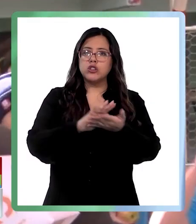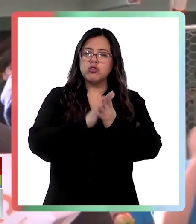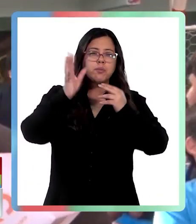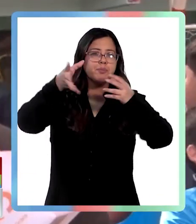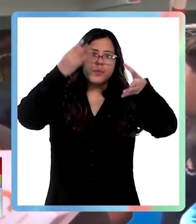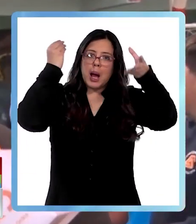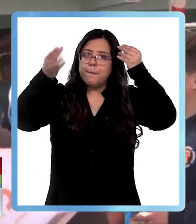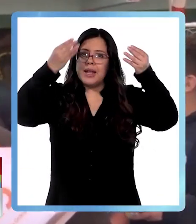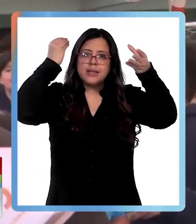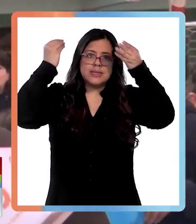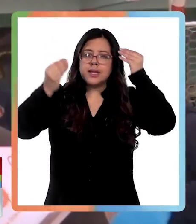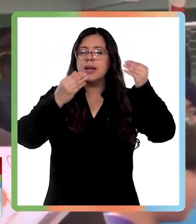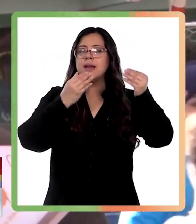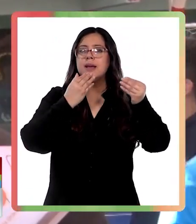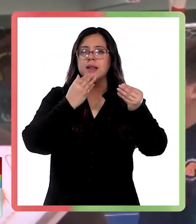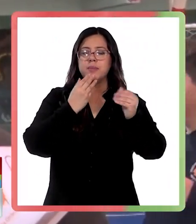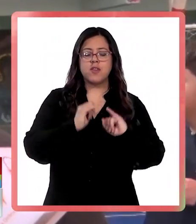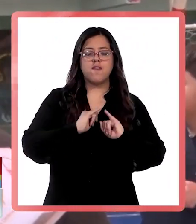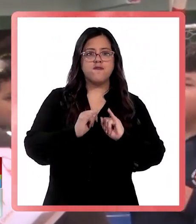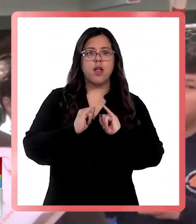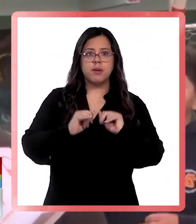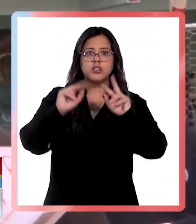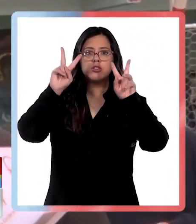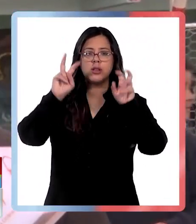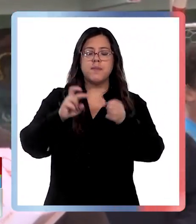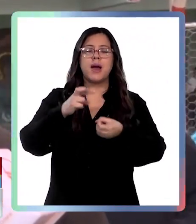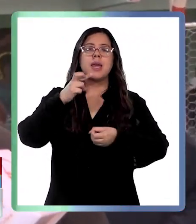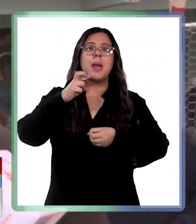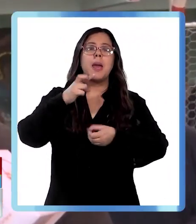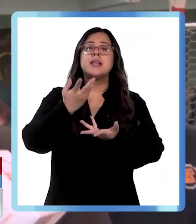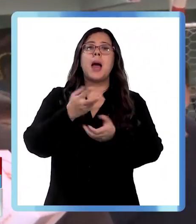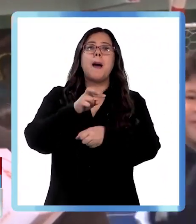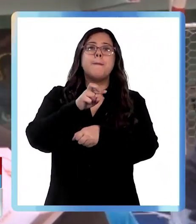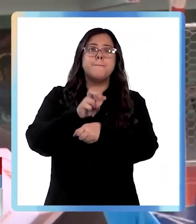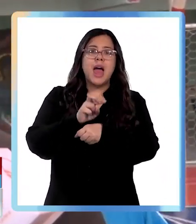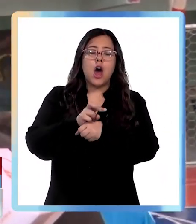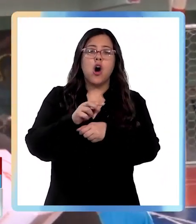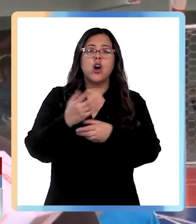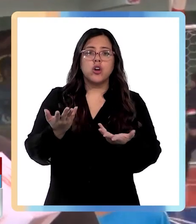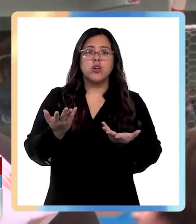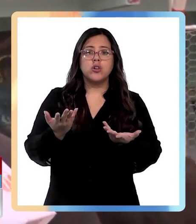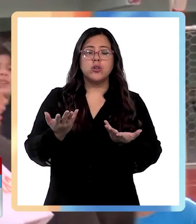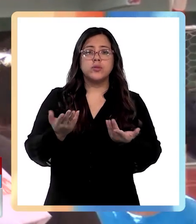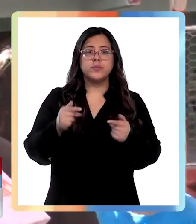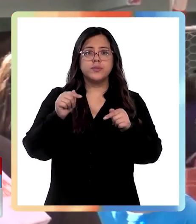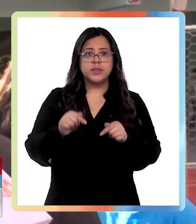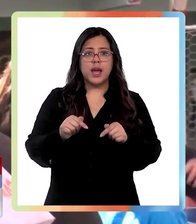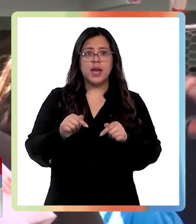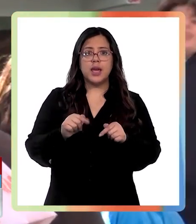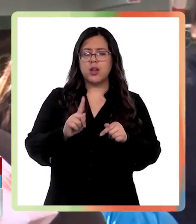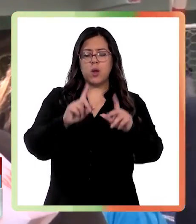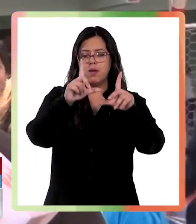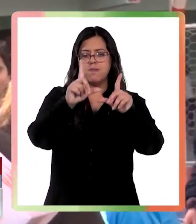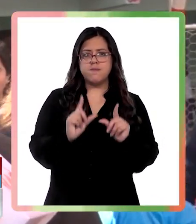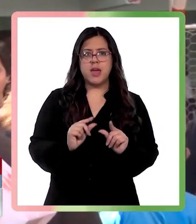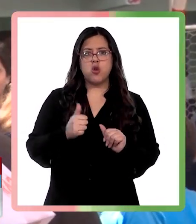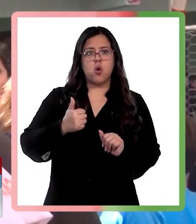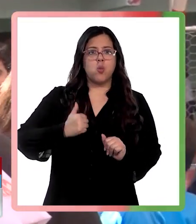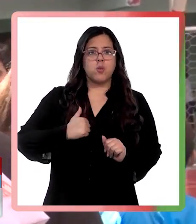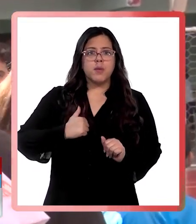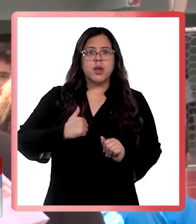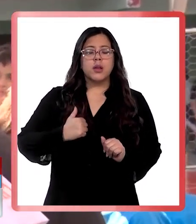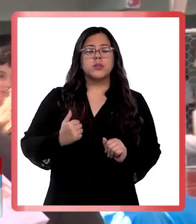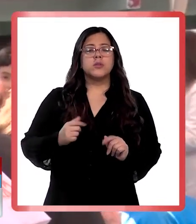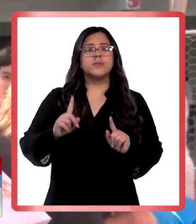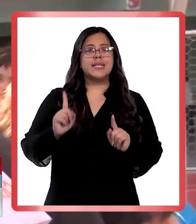adquiriendo también los conocimientos y la entrega de los contenidos pedagógicos, cumpliendo el plan de estudio, que no haya una baja de